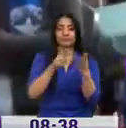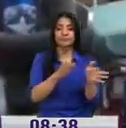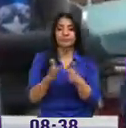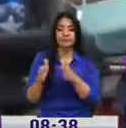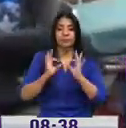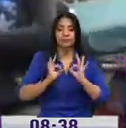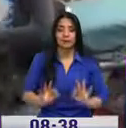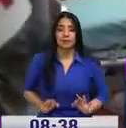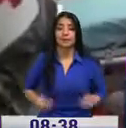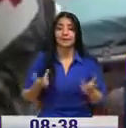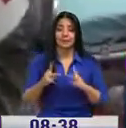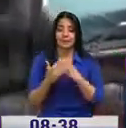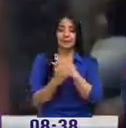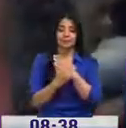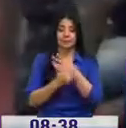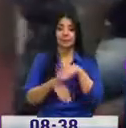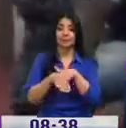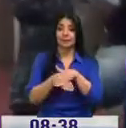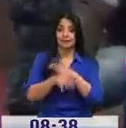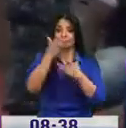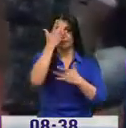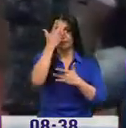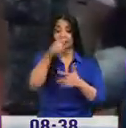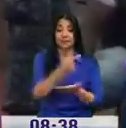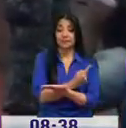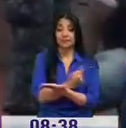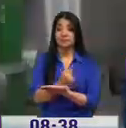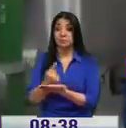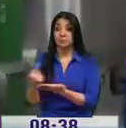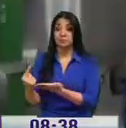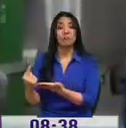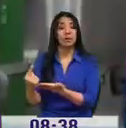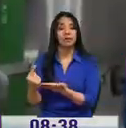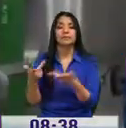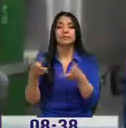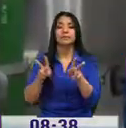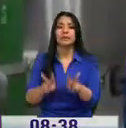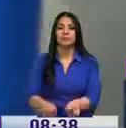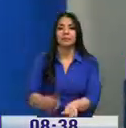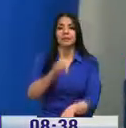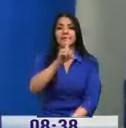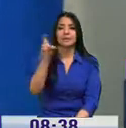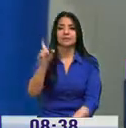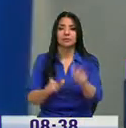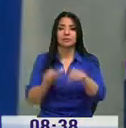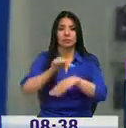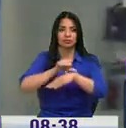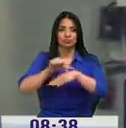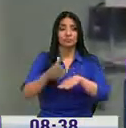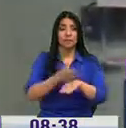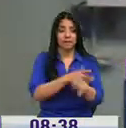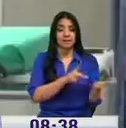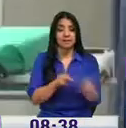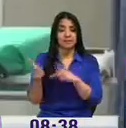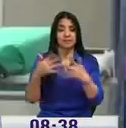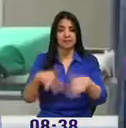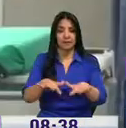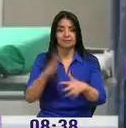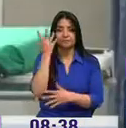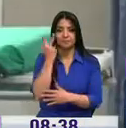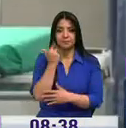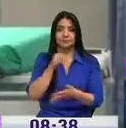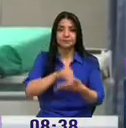y dermatología. Además, durante la semana está previsto que se lleven a cabo 100 cirugías programadas con anterioridad. Sabemos